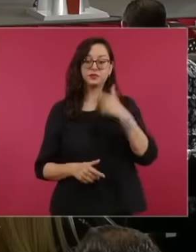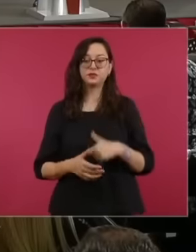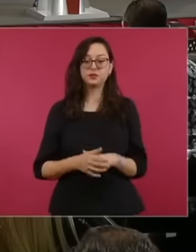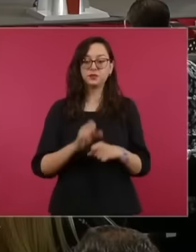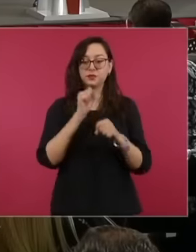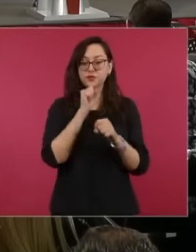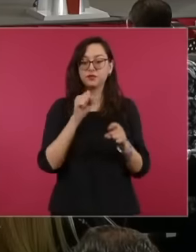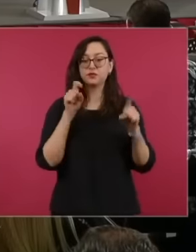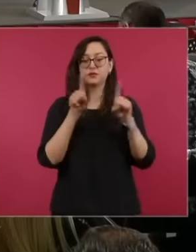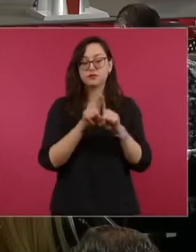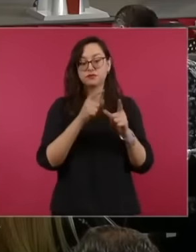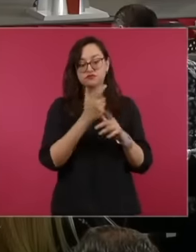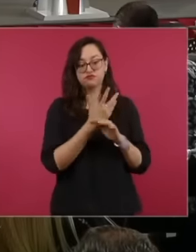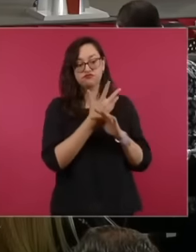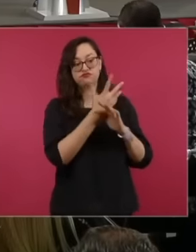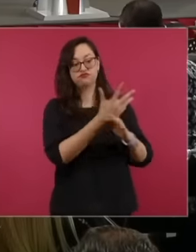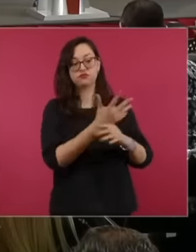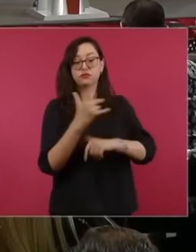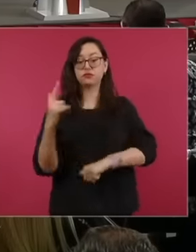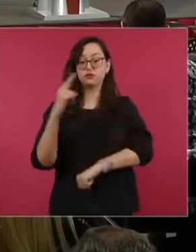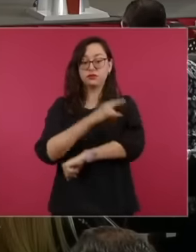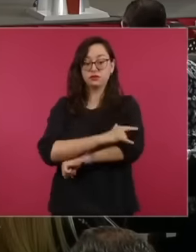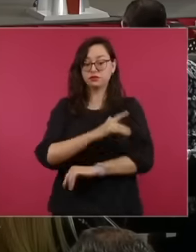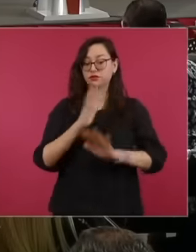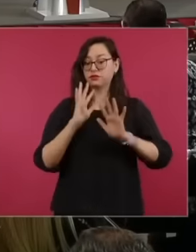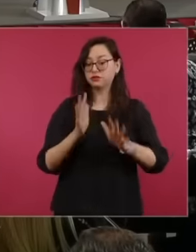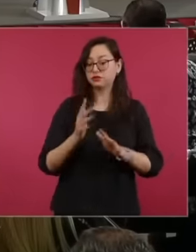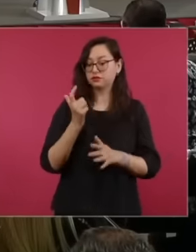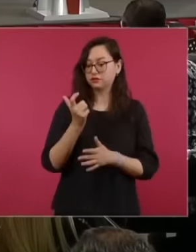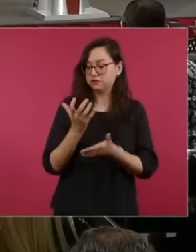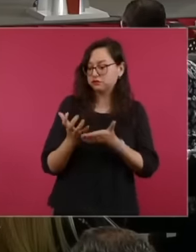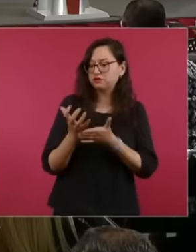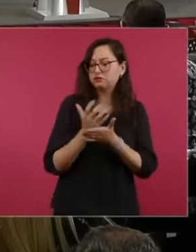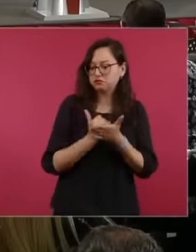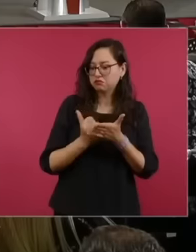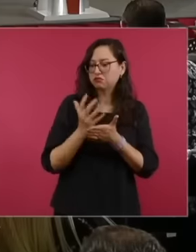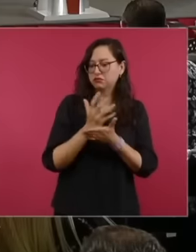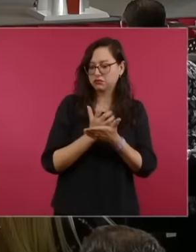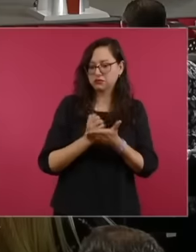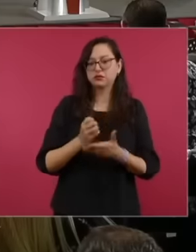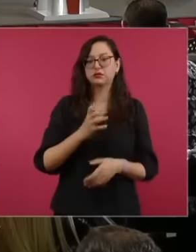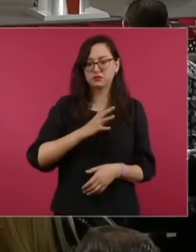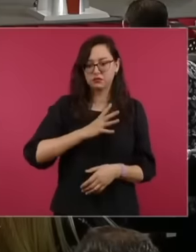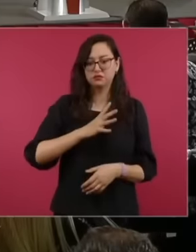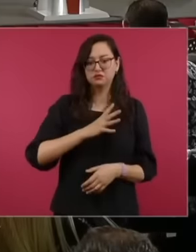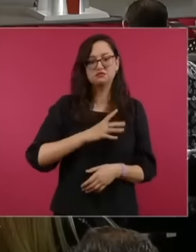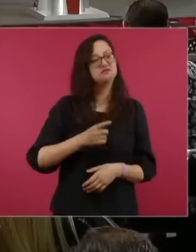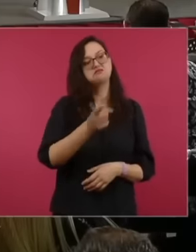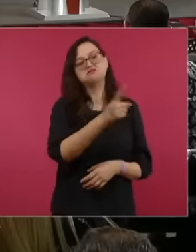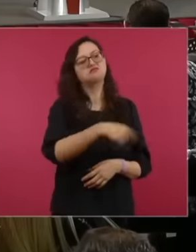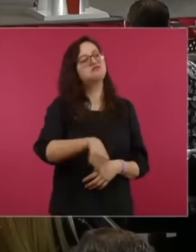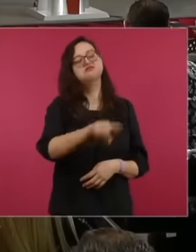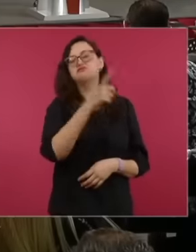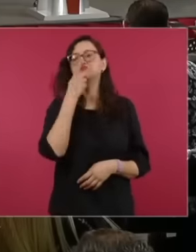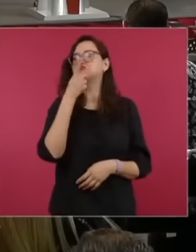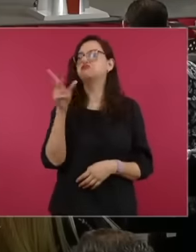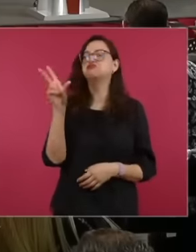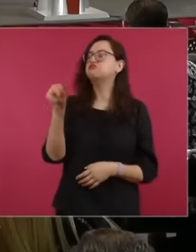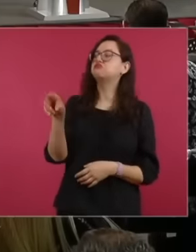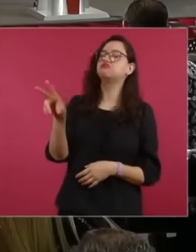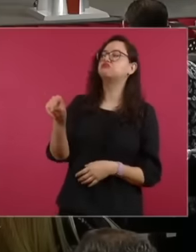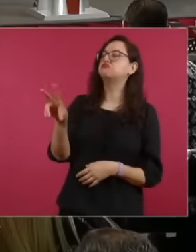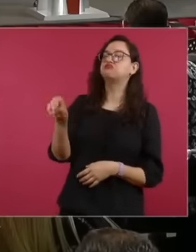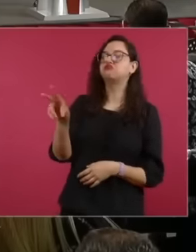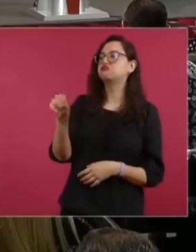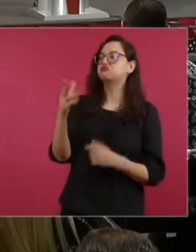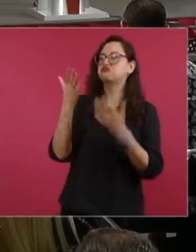de equilibrio el AIFA, cuando, pues, según los datos, si vemos que es el